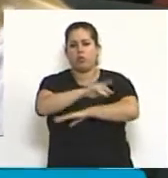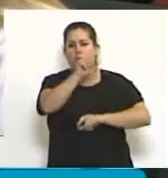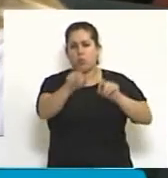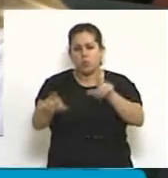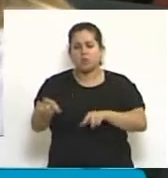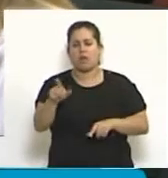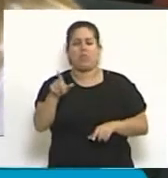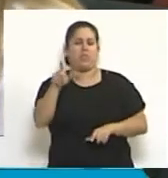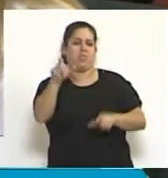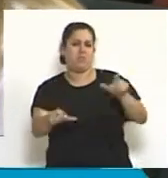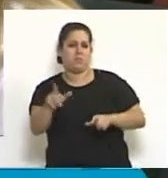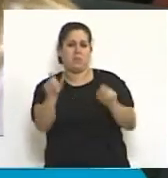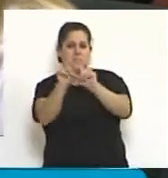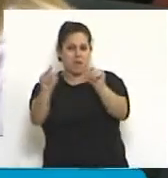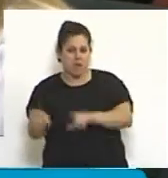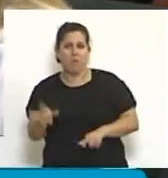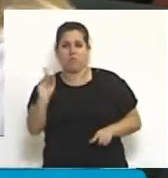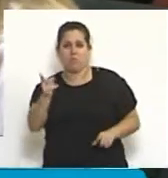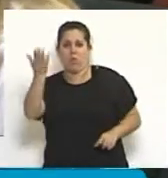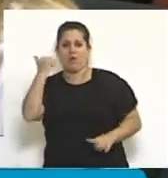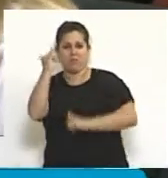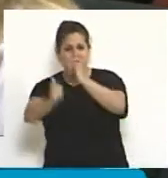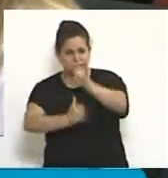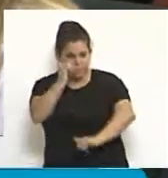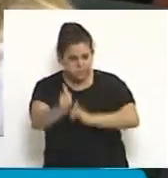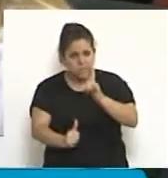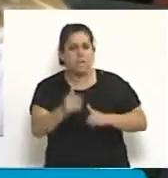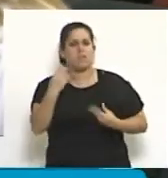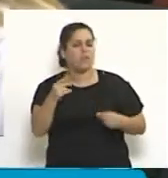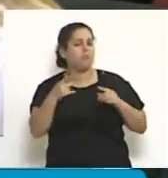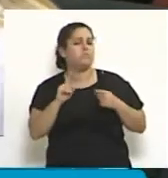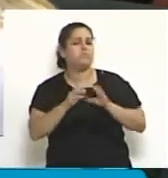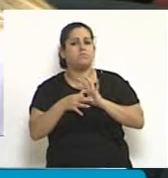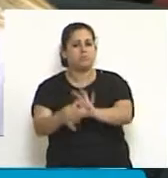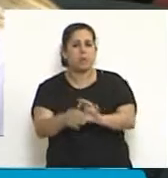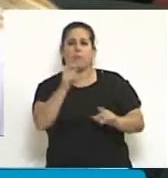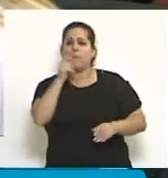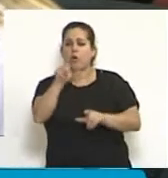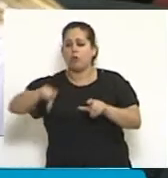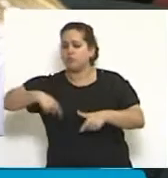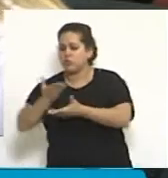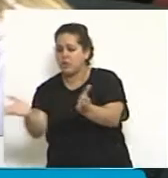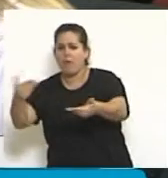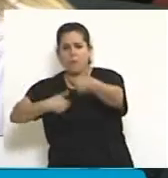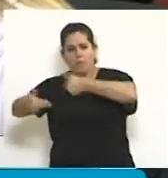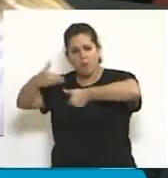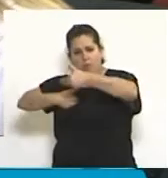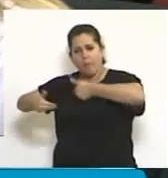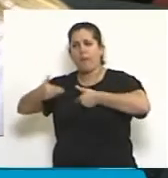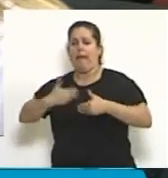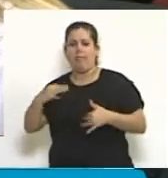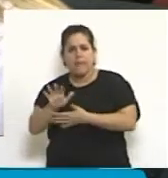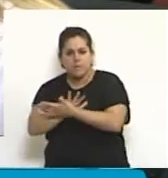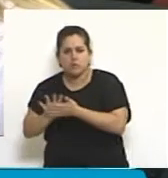más lesivas, esas a las que me refería anteriormente, que tienen que ver con las demandas sociales, con los conflictos que tiene nuestro